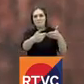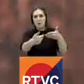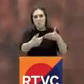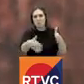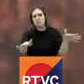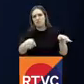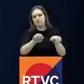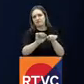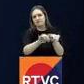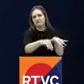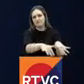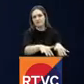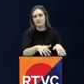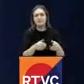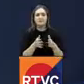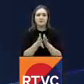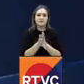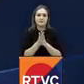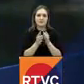Colombia.